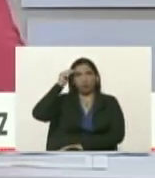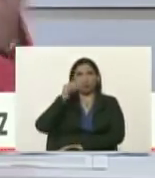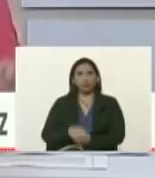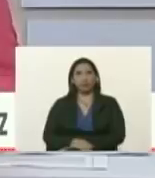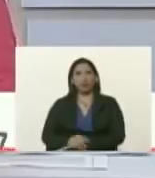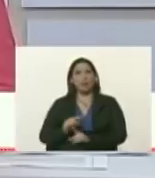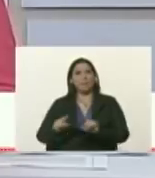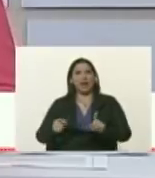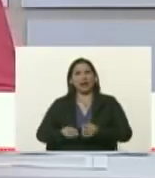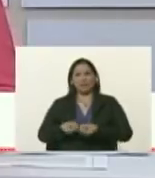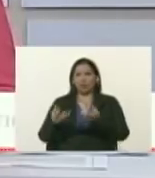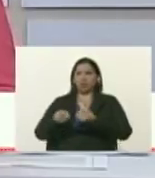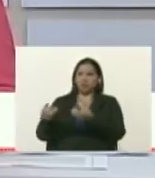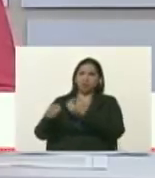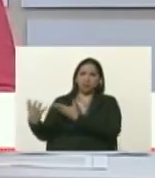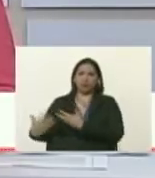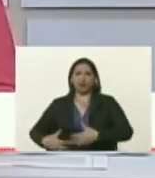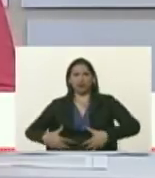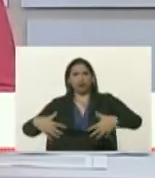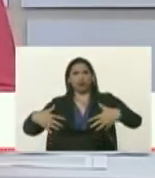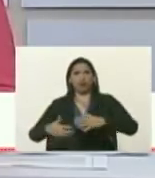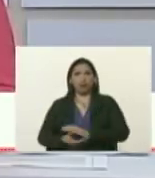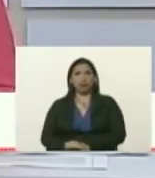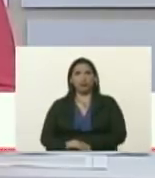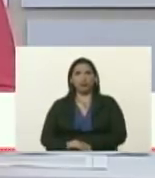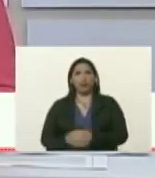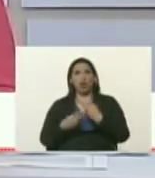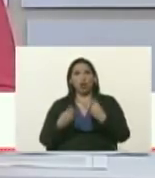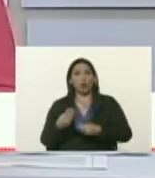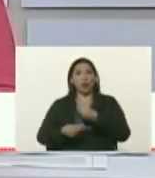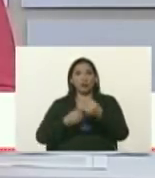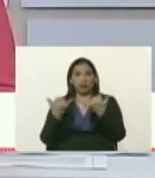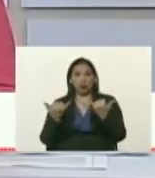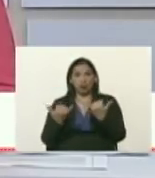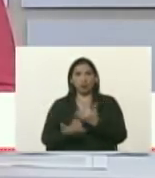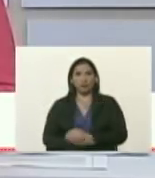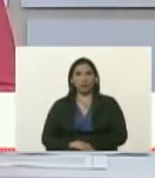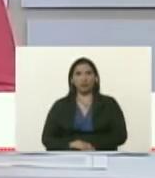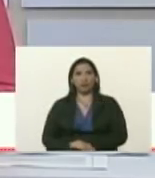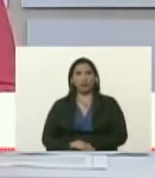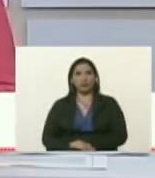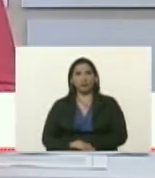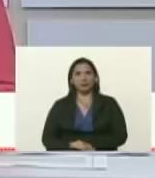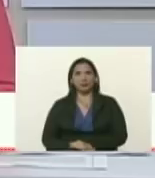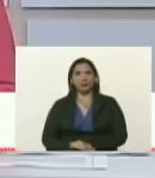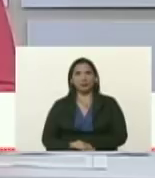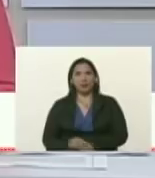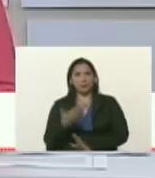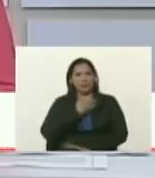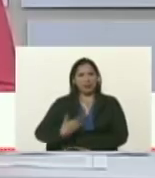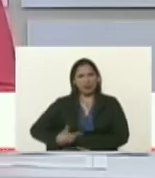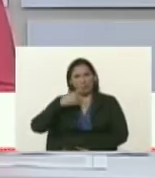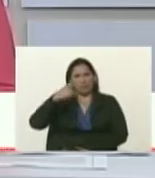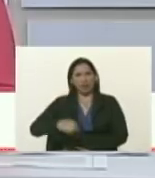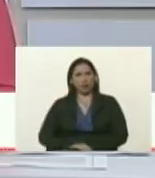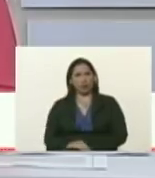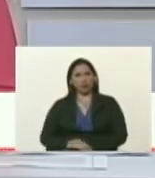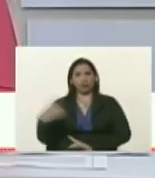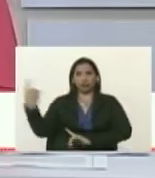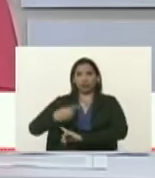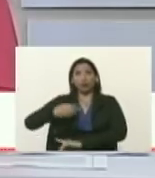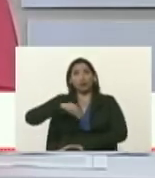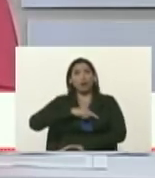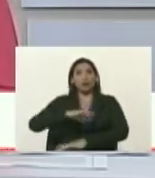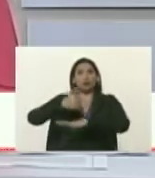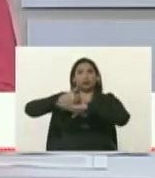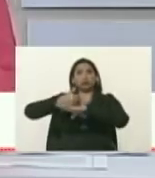para repartirse el botín, como lo están haciendo. El presidente Nicolás Maduro ha instruido a nuestro